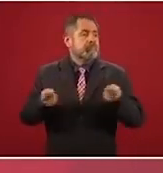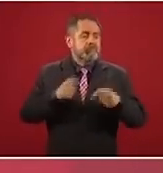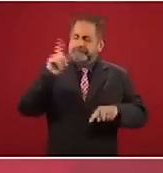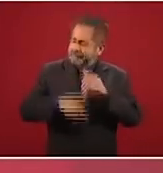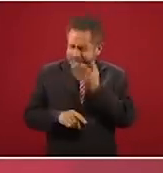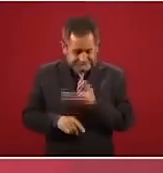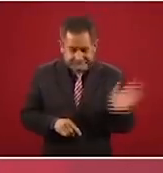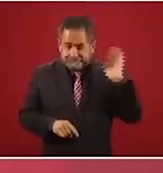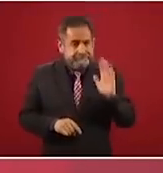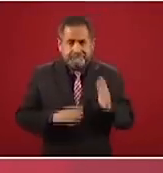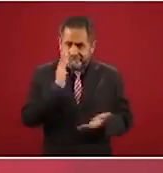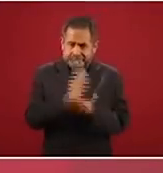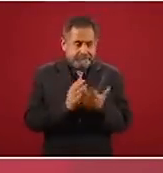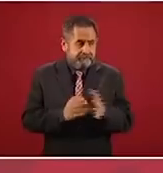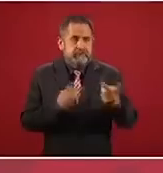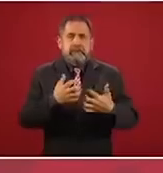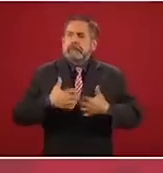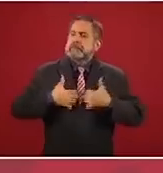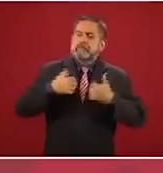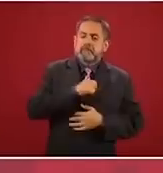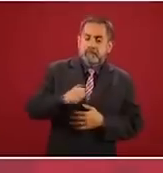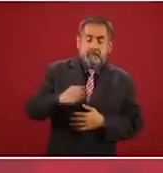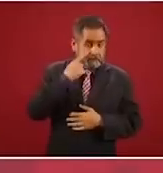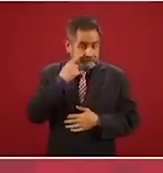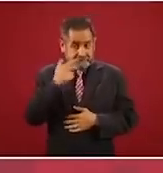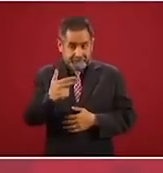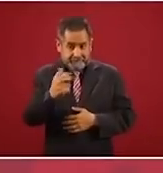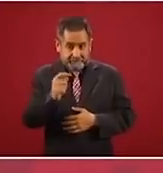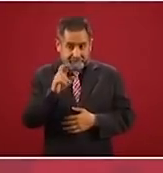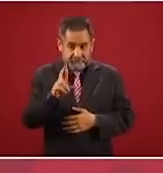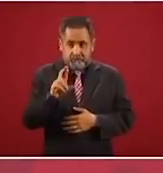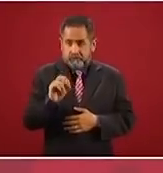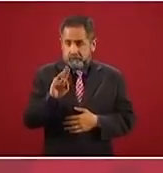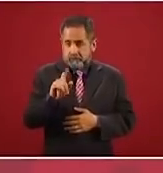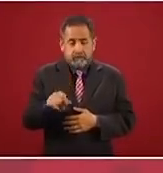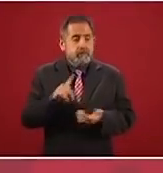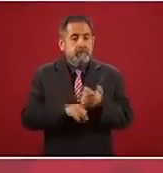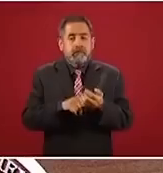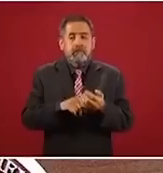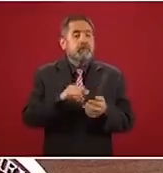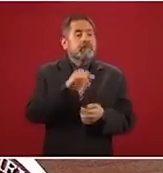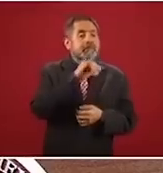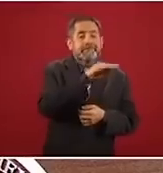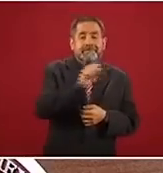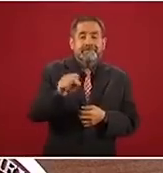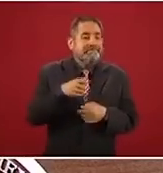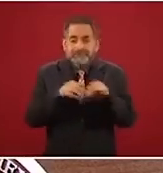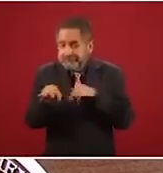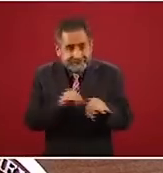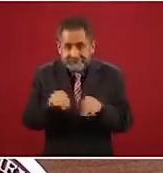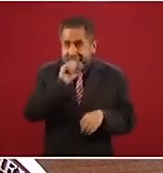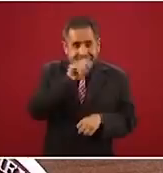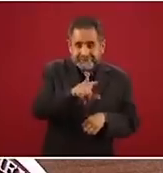acabó. Entendemos que habrá resistencias. Por cierto, Héctor Robles colabora con nosotros en el Seguro Social, pero no en Jalisco, no trabaja